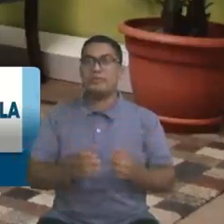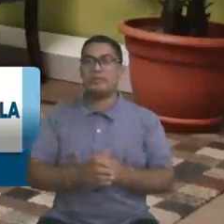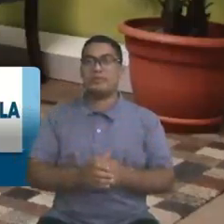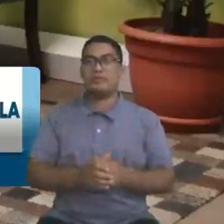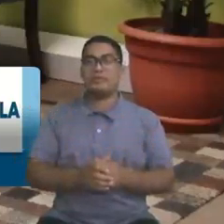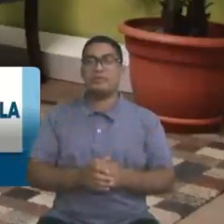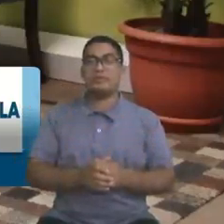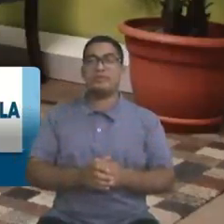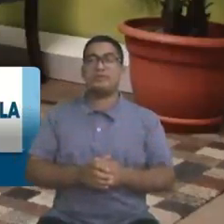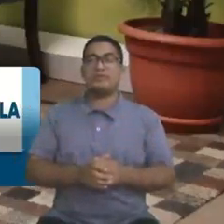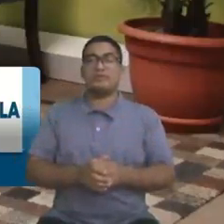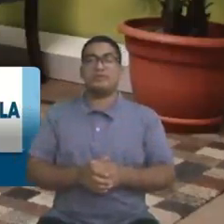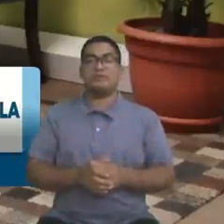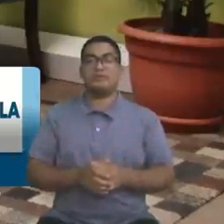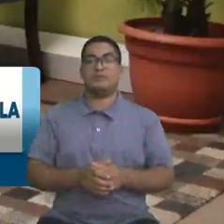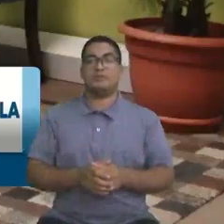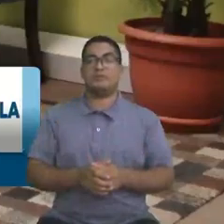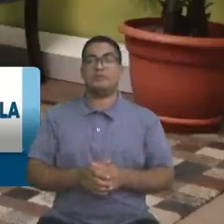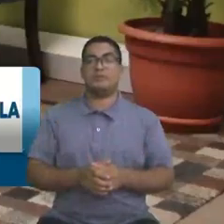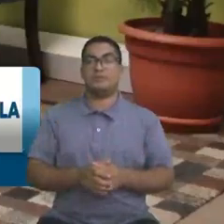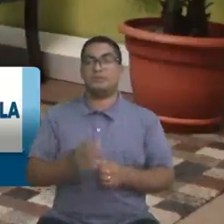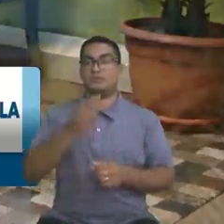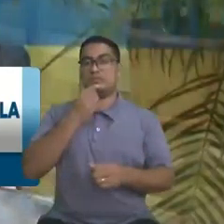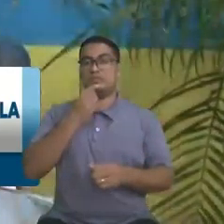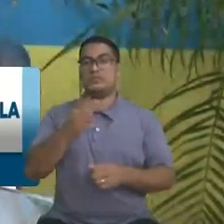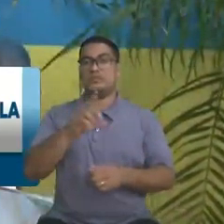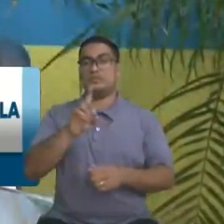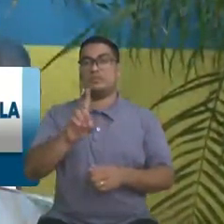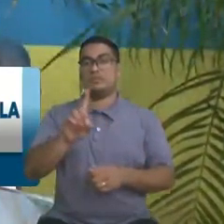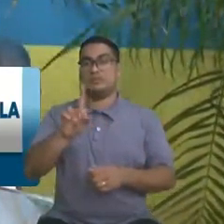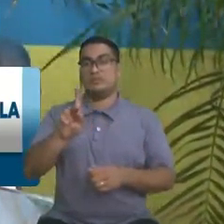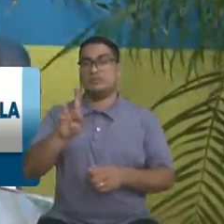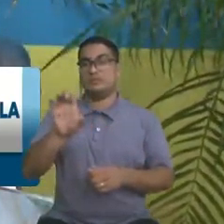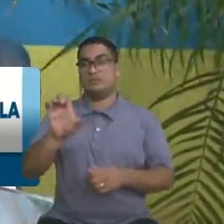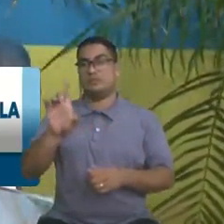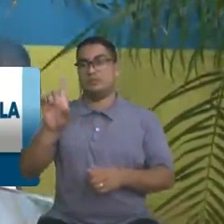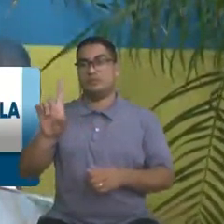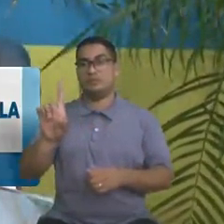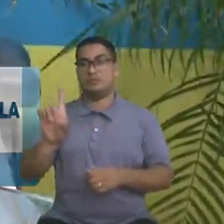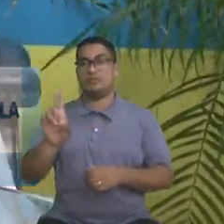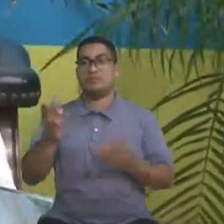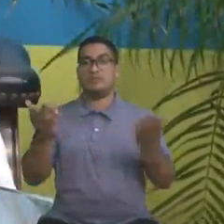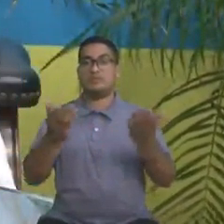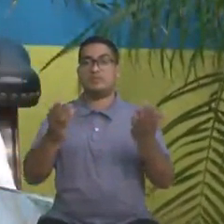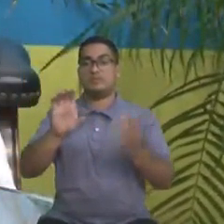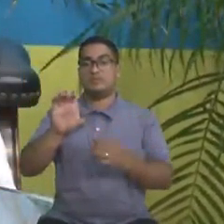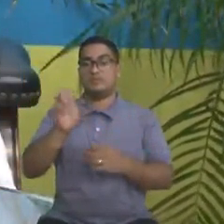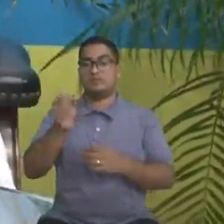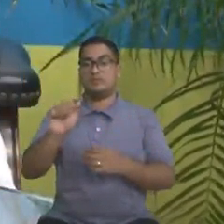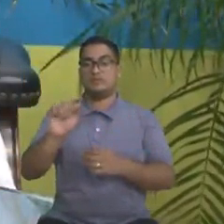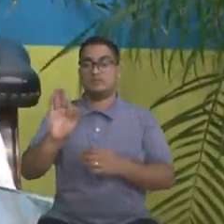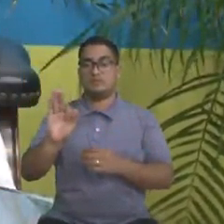ver si el niño va en crecimiento bien. Y es responsabilidad del pediatra decirle si sí, el niño está